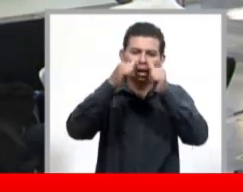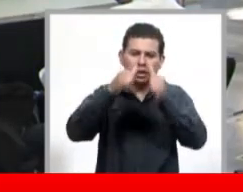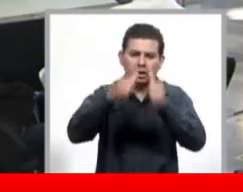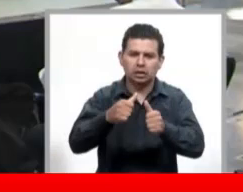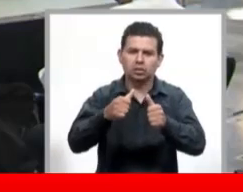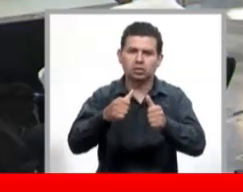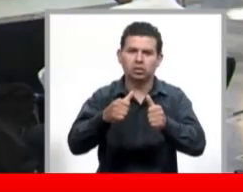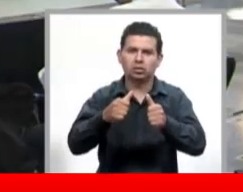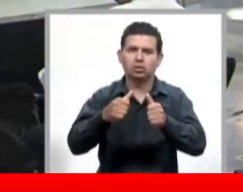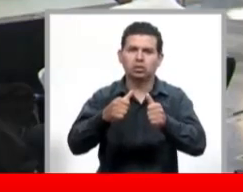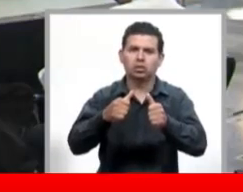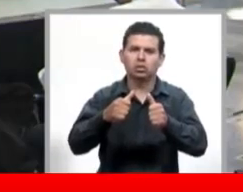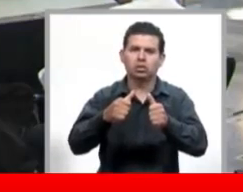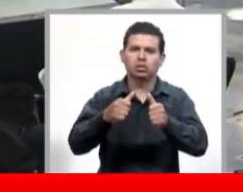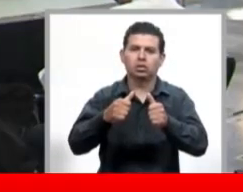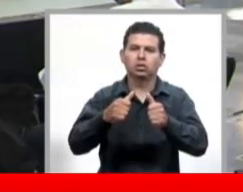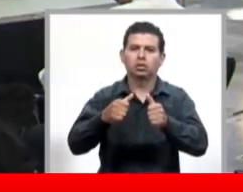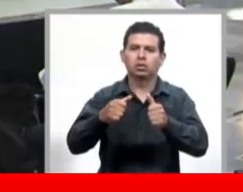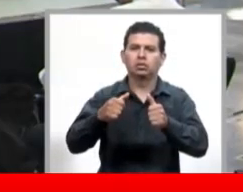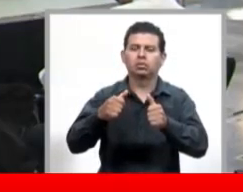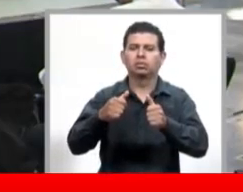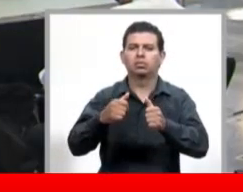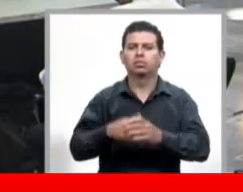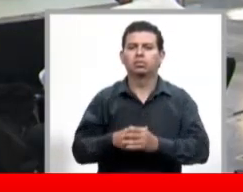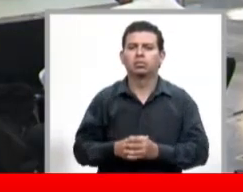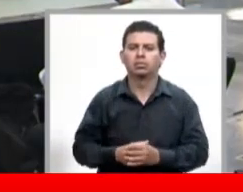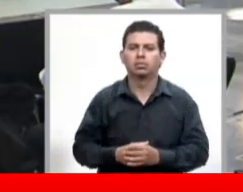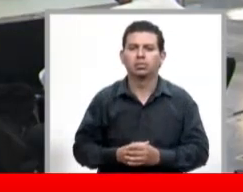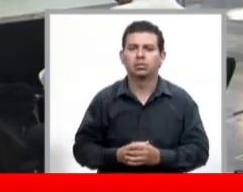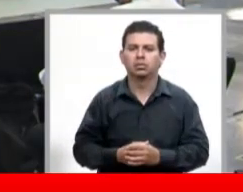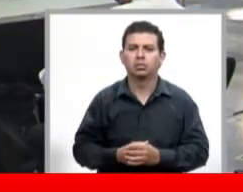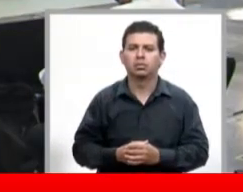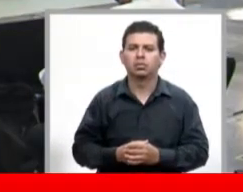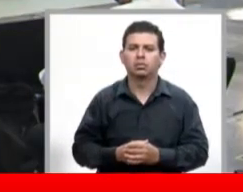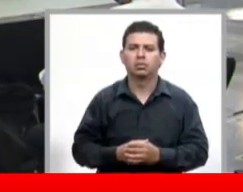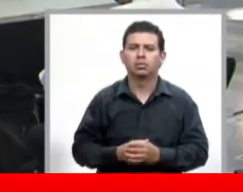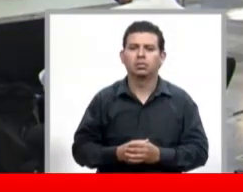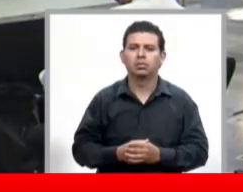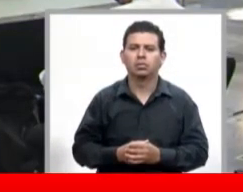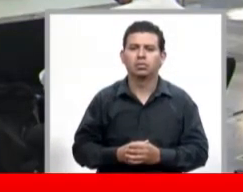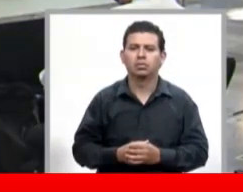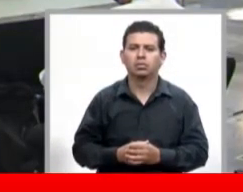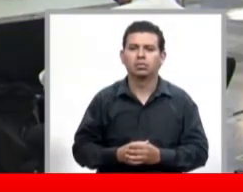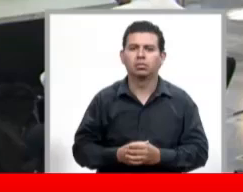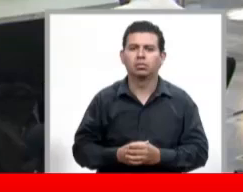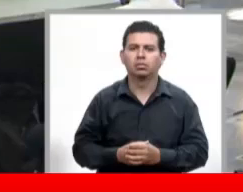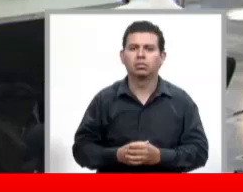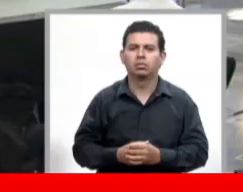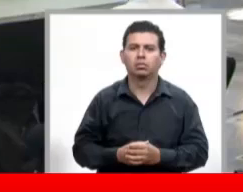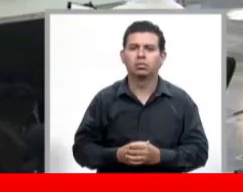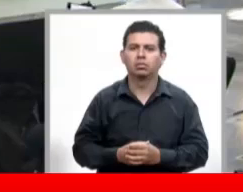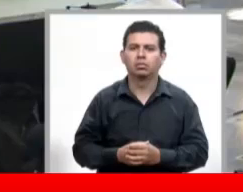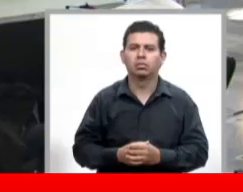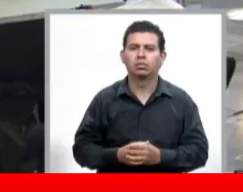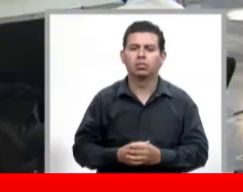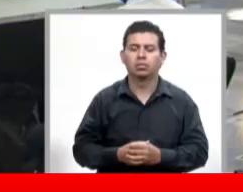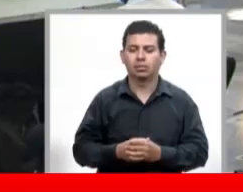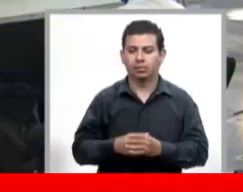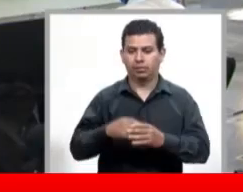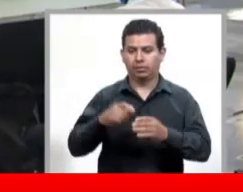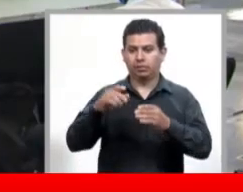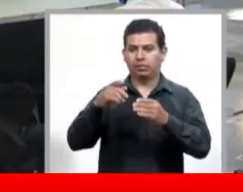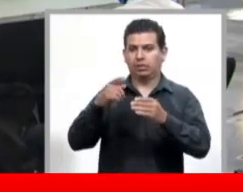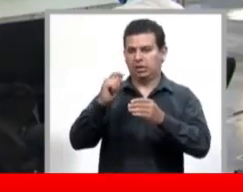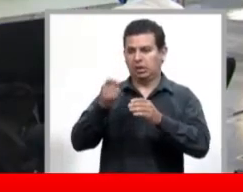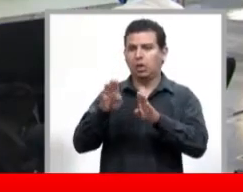justamente de los vehículos, la movilidad, ¿se planteará algún porcentaje de reducción en este caso vehicular por un lado?